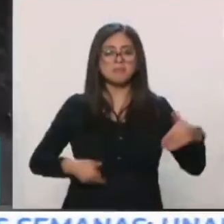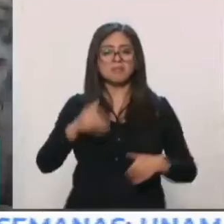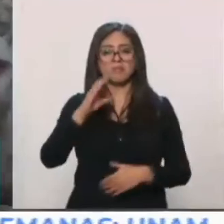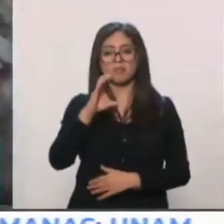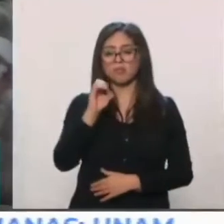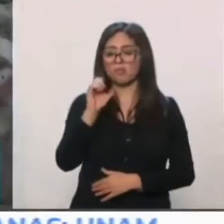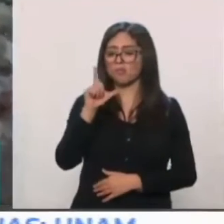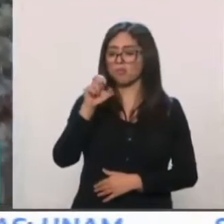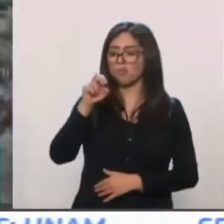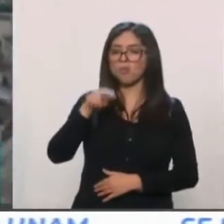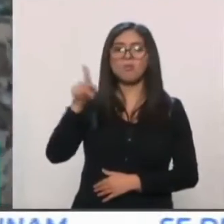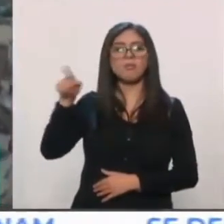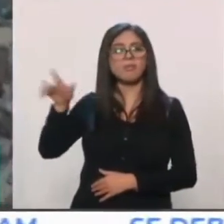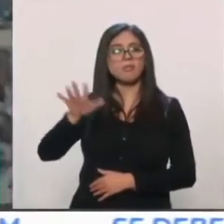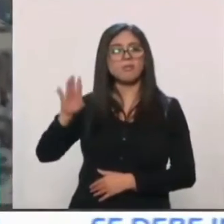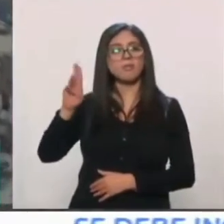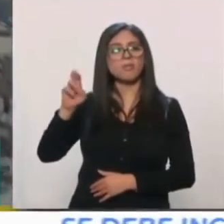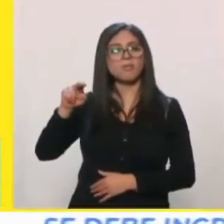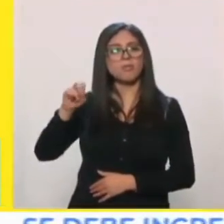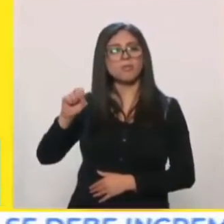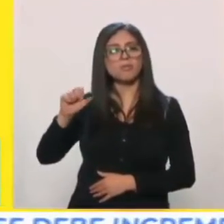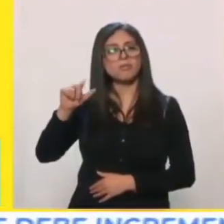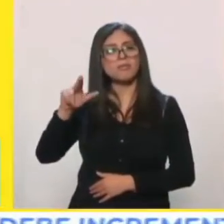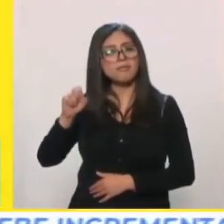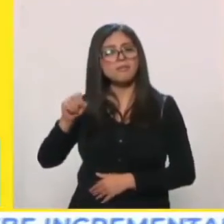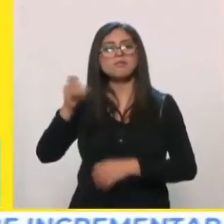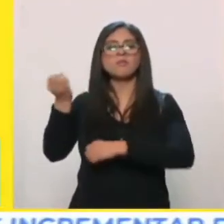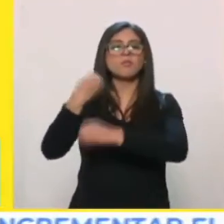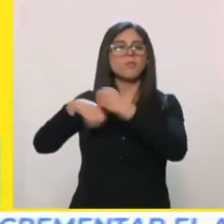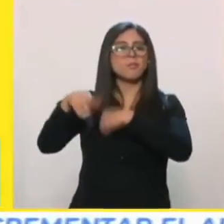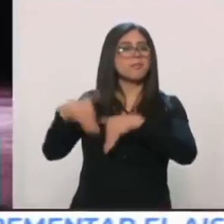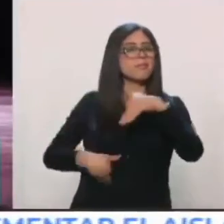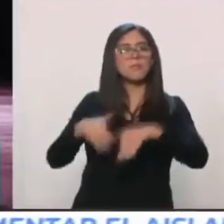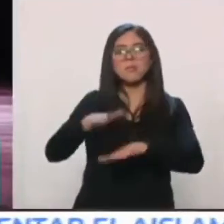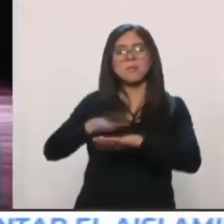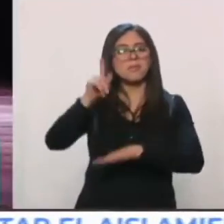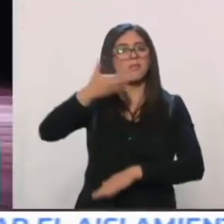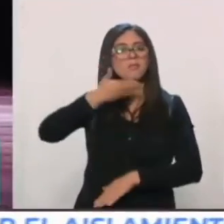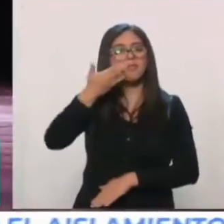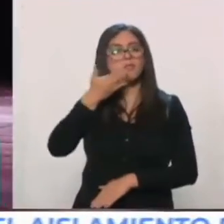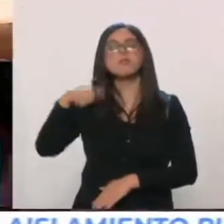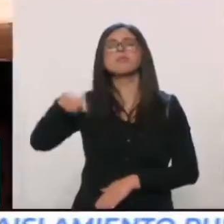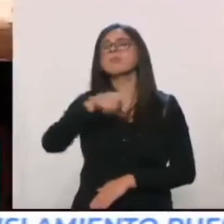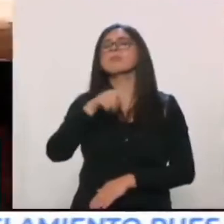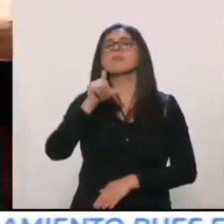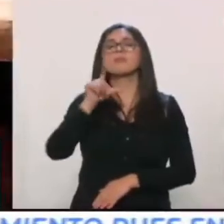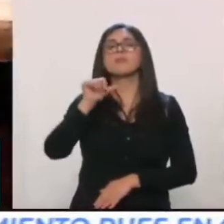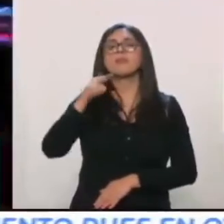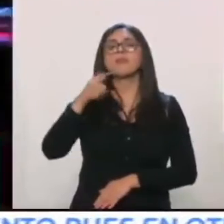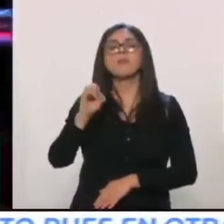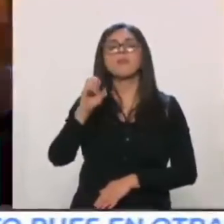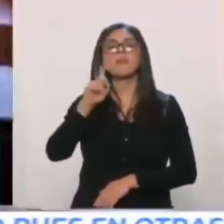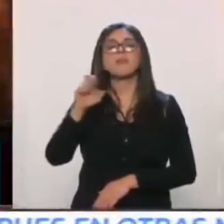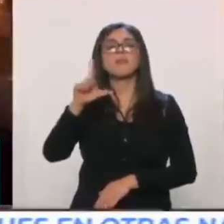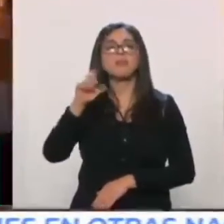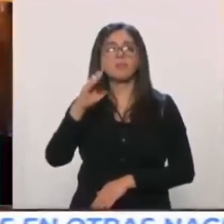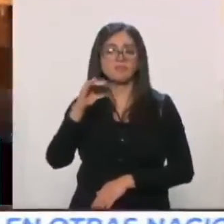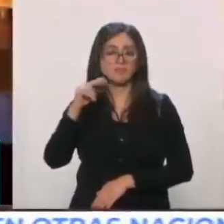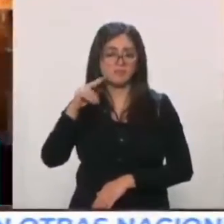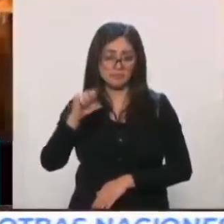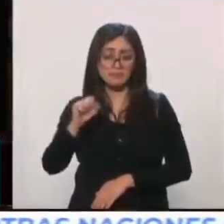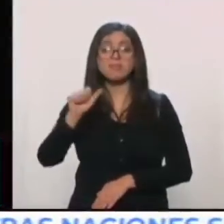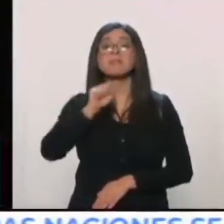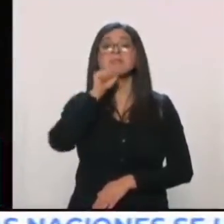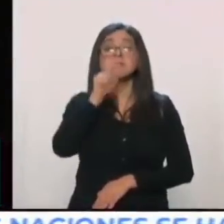la Ciudad de Buenos Aires, en particular el Lago de los Cisnes, por un clásico en manos del Ballet Estable del Teatro Colón. Tenemos además